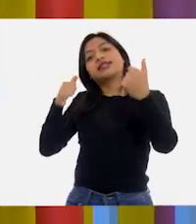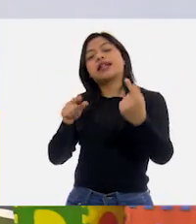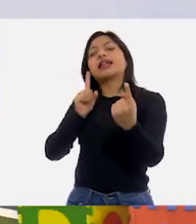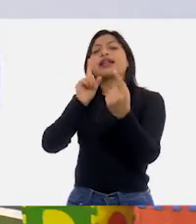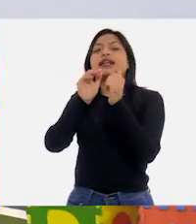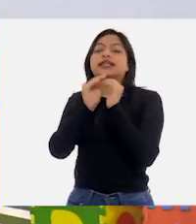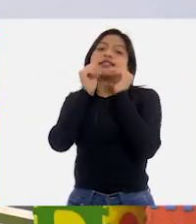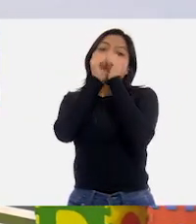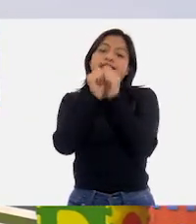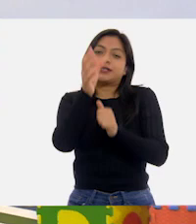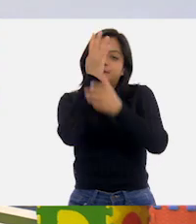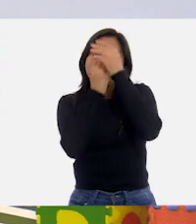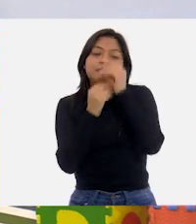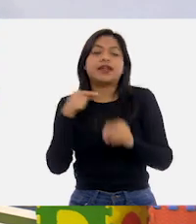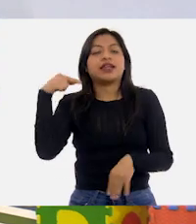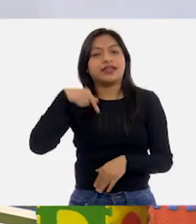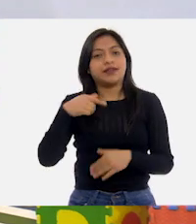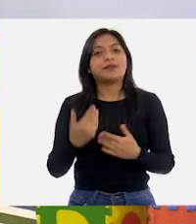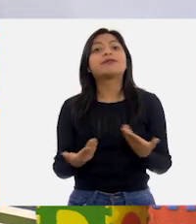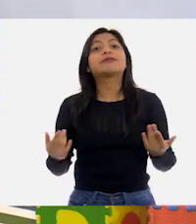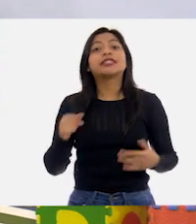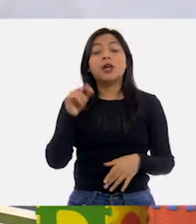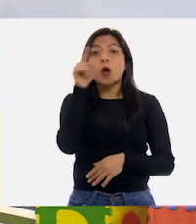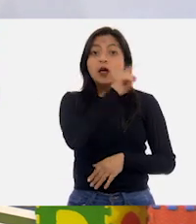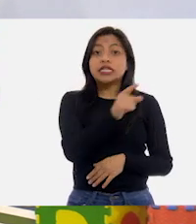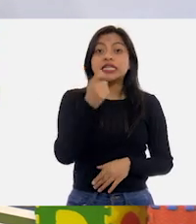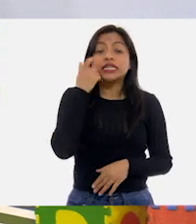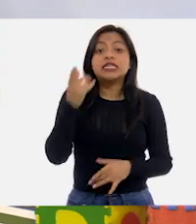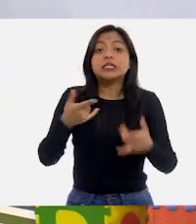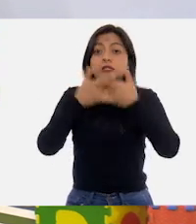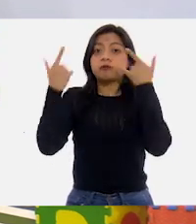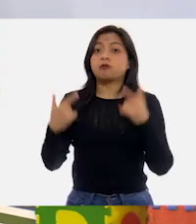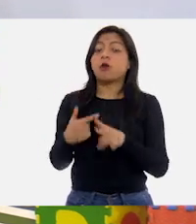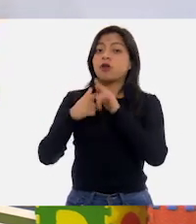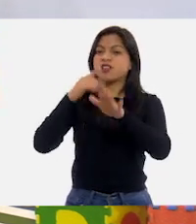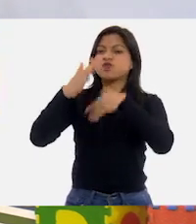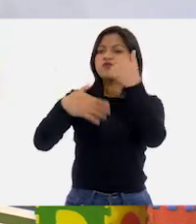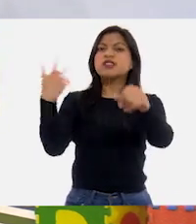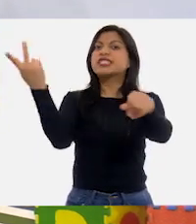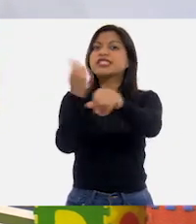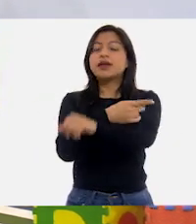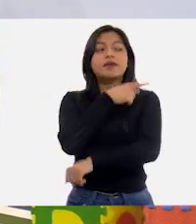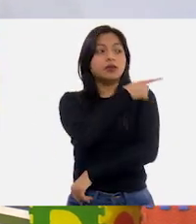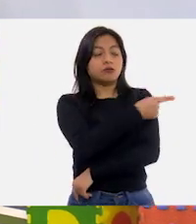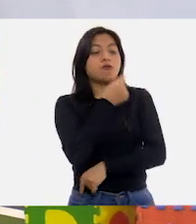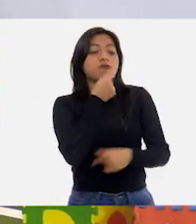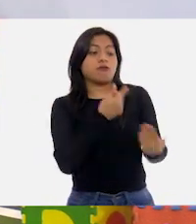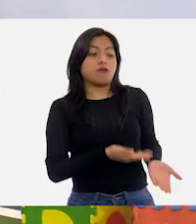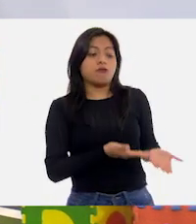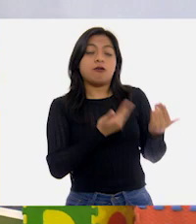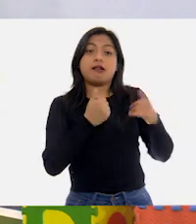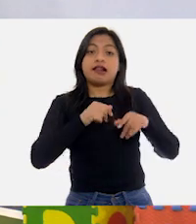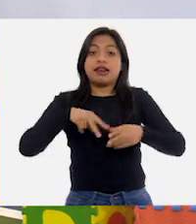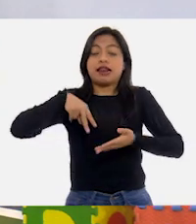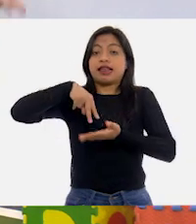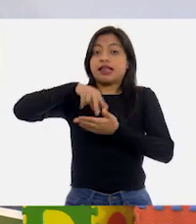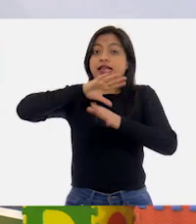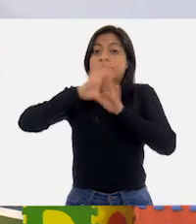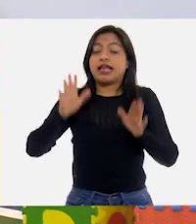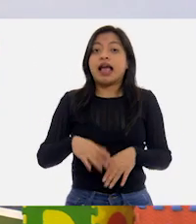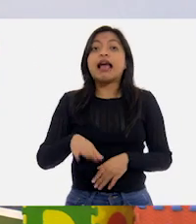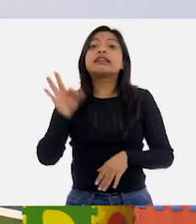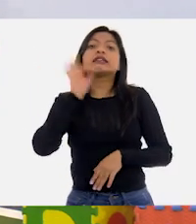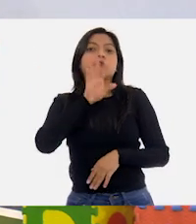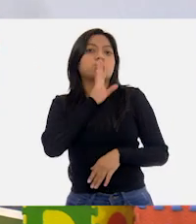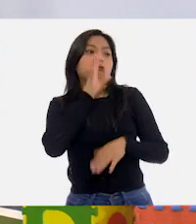Casa. Exactamente. Y si ustedes quieren continuar la historia y decir qué pasaría después de que se levantó el niño regañado